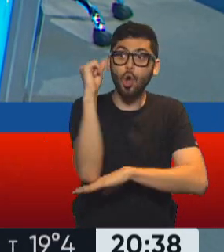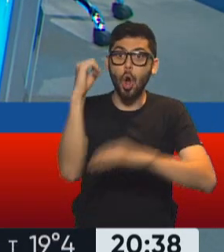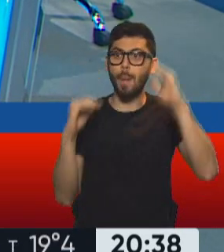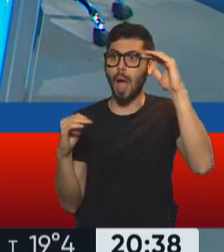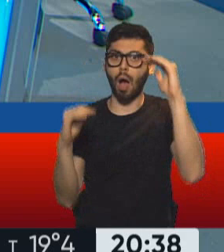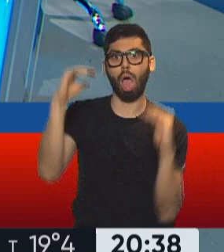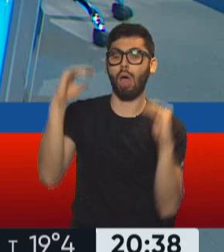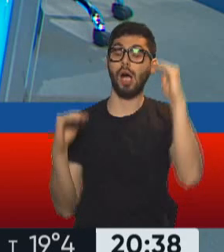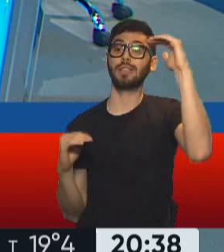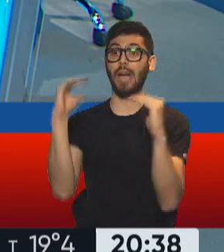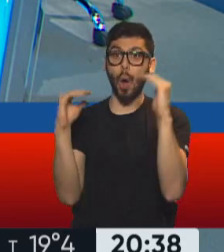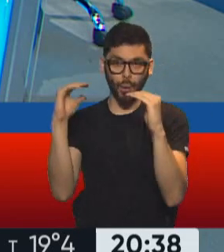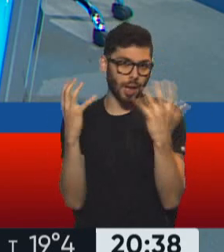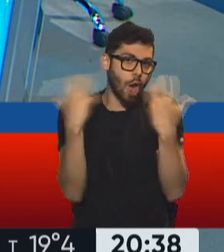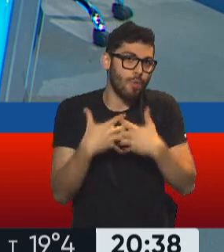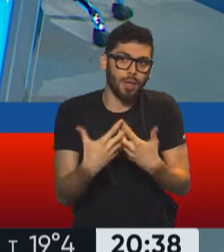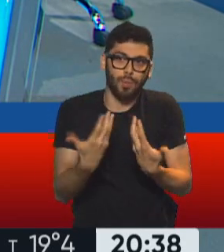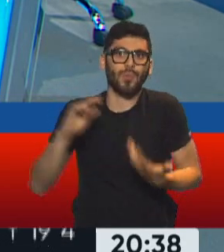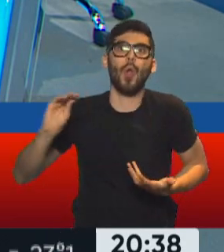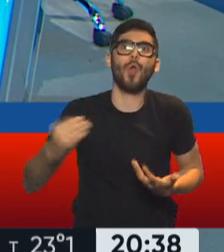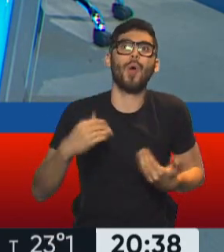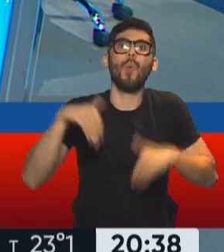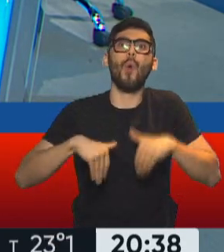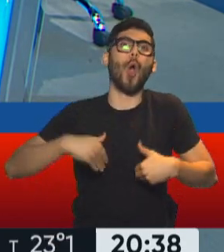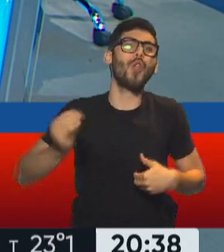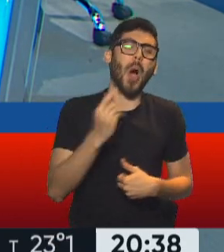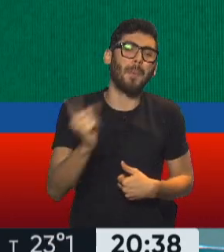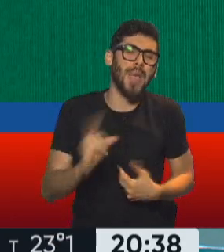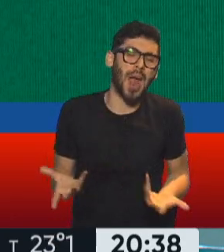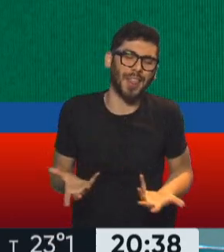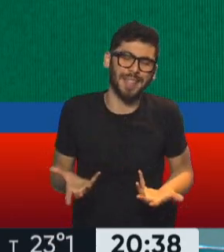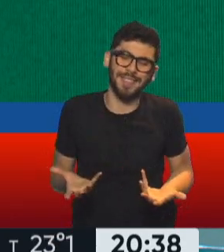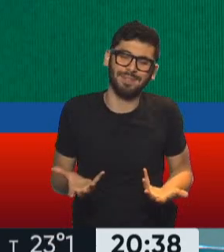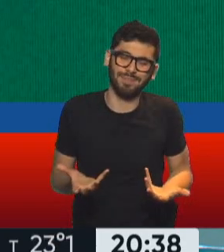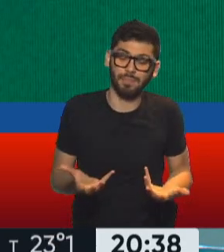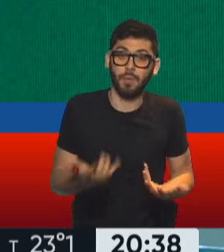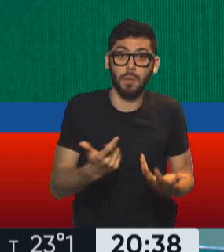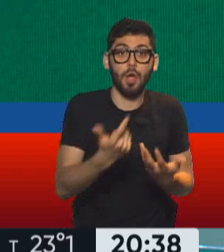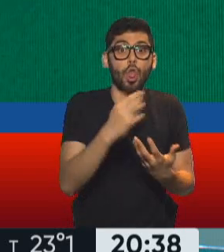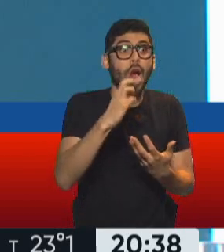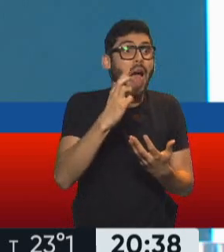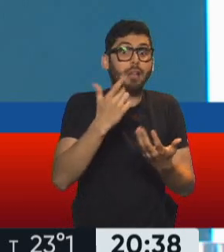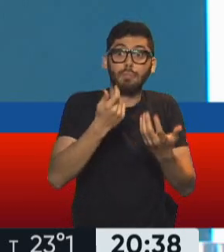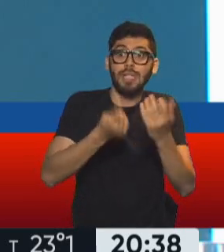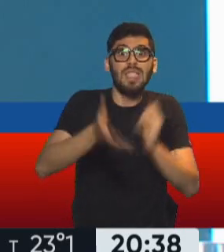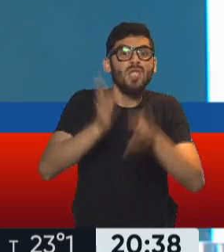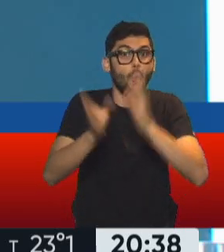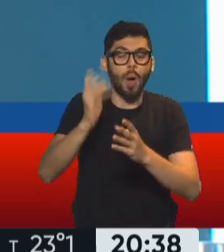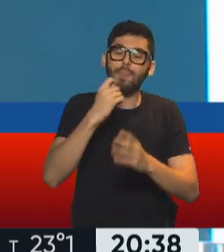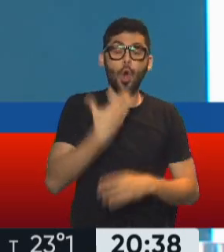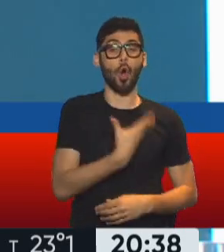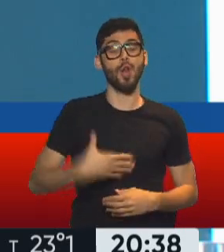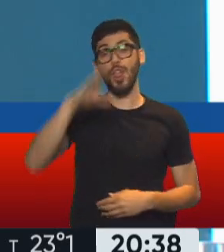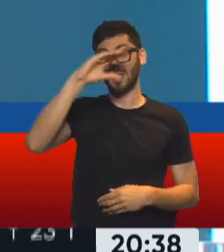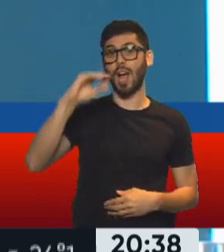economía, no puede perder. Tenía que tapar un bache, ¿no? Tenía que tapar el bache de lo que se estaban retirando. La salida de capitales, digo, el gobierno de Cristina en el